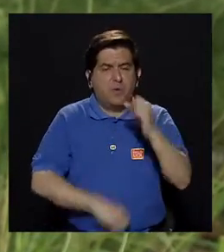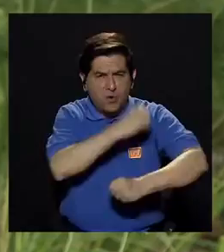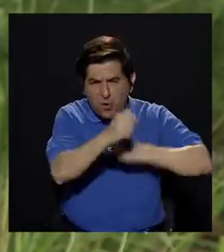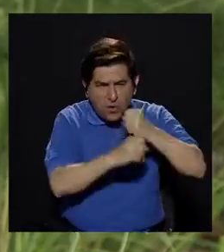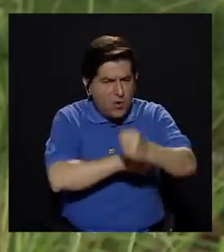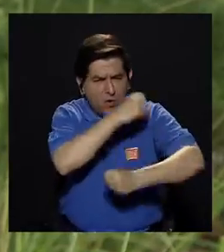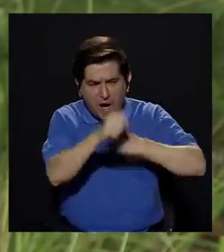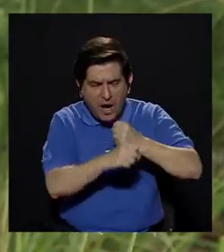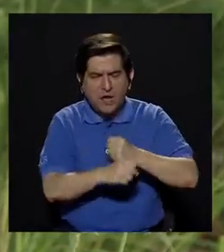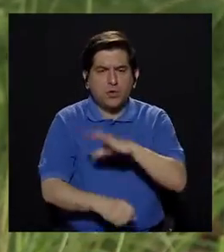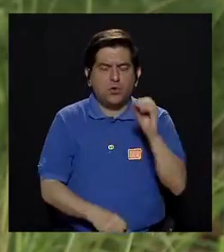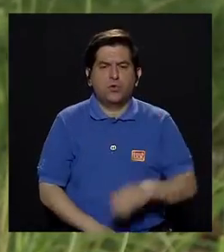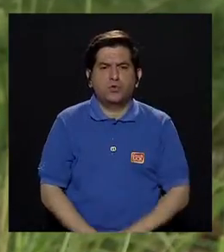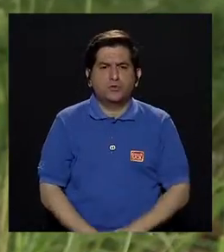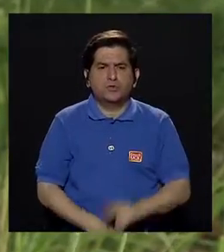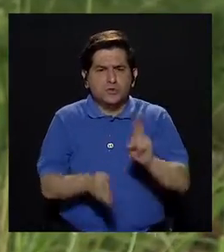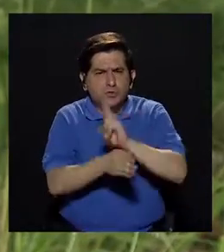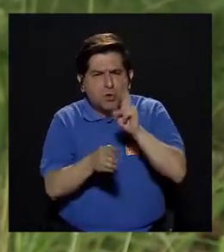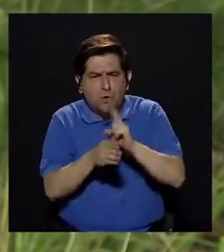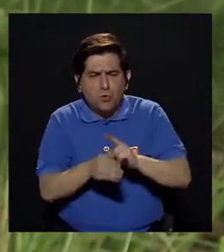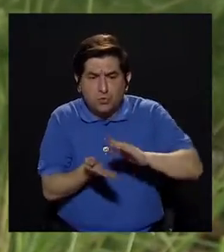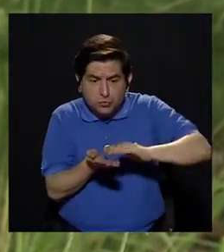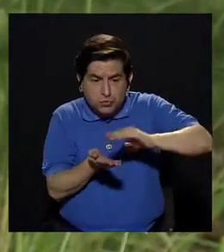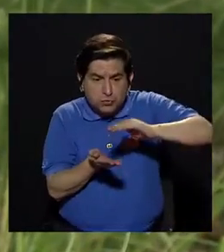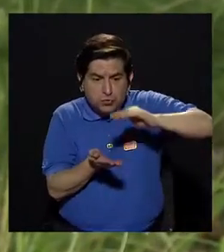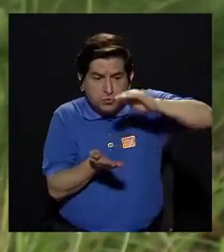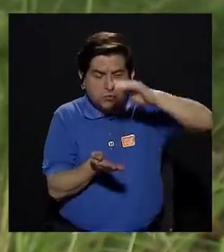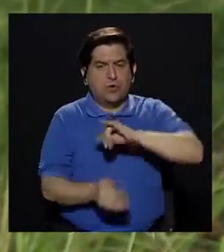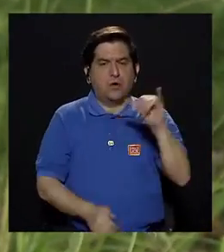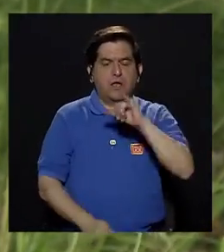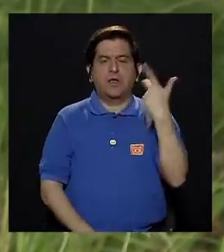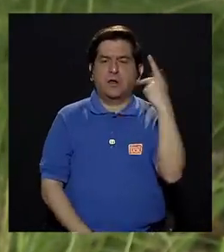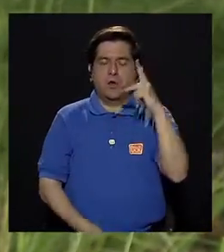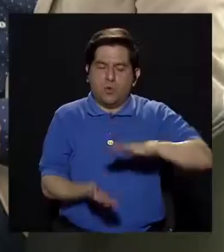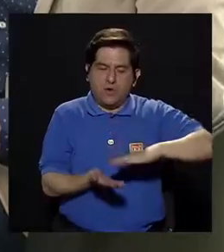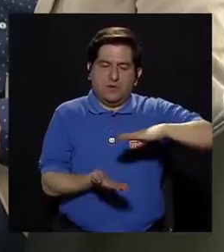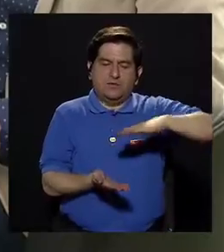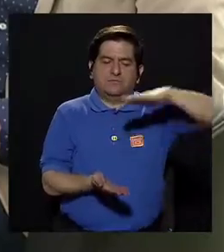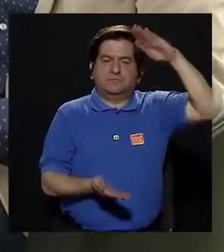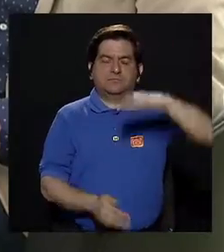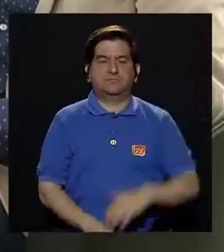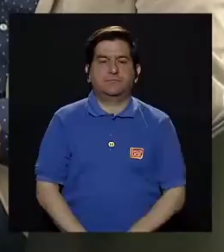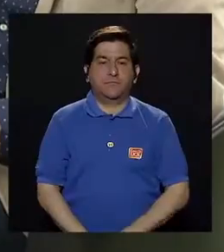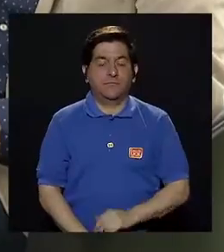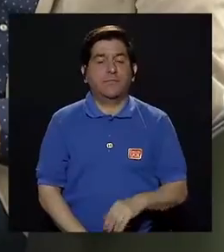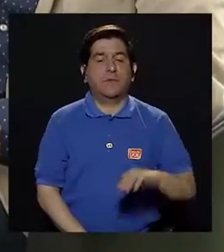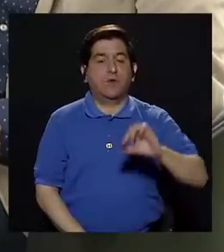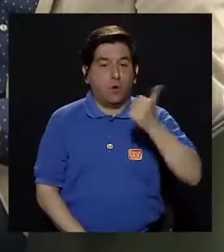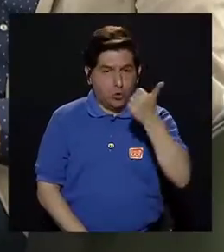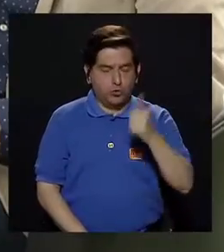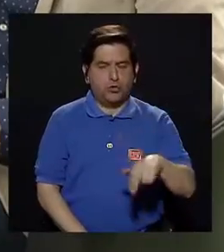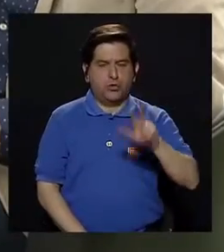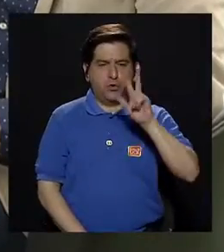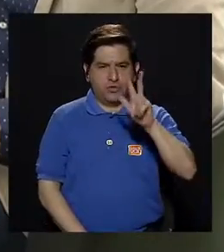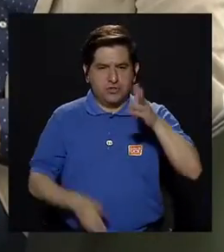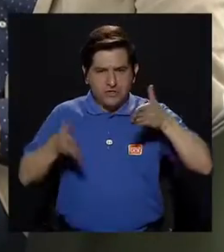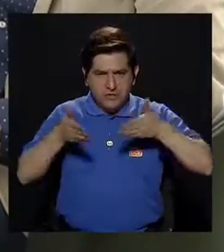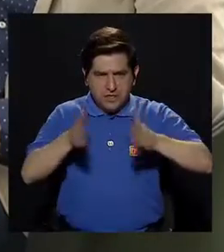año consuma. El riesgo se va haciendo exponencial. Otra cosa es haber tenido más de